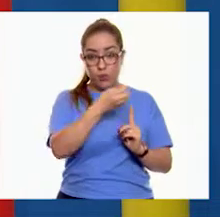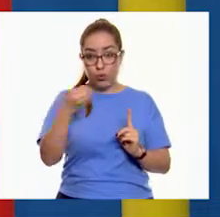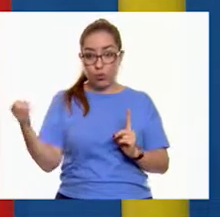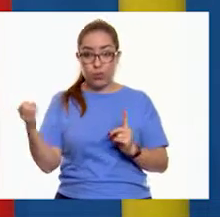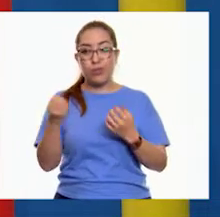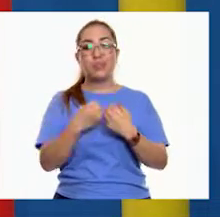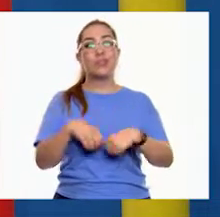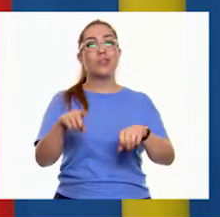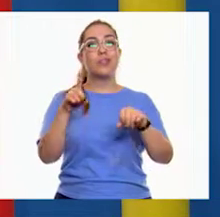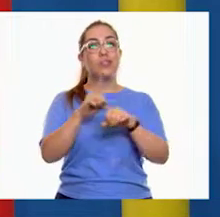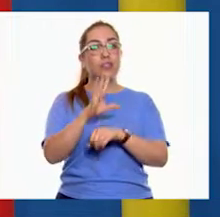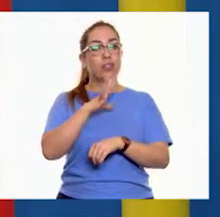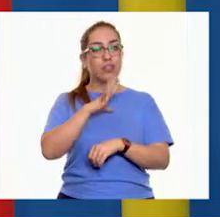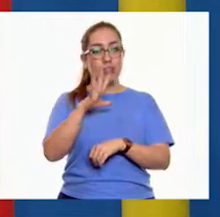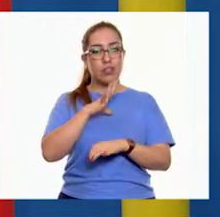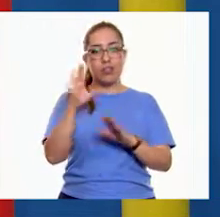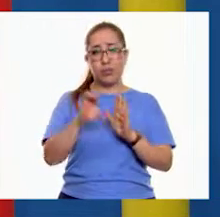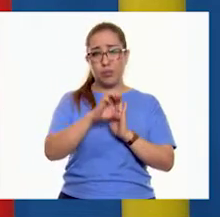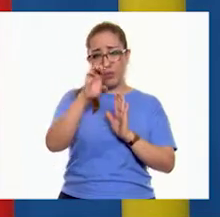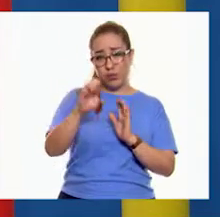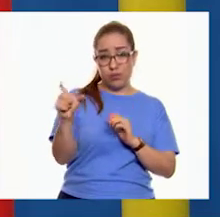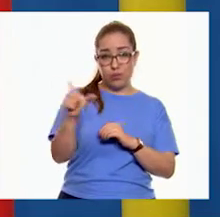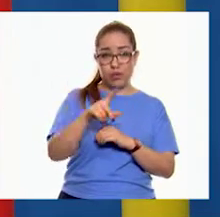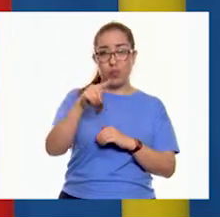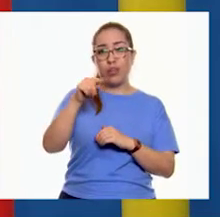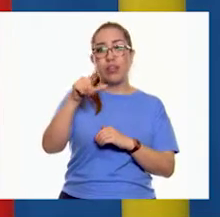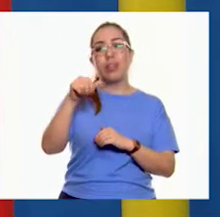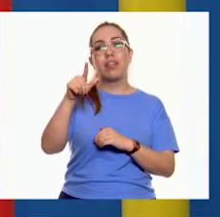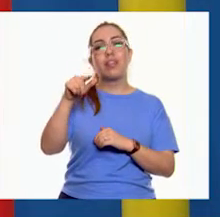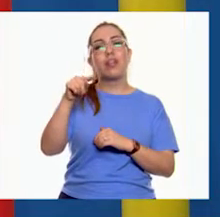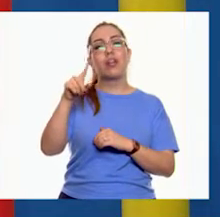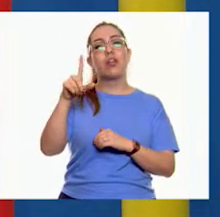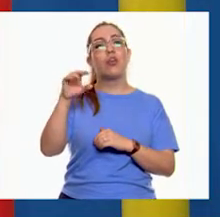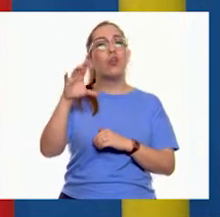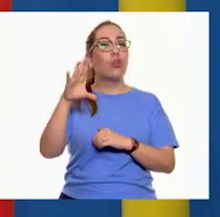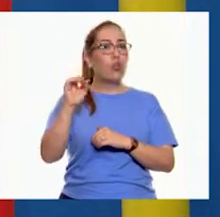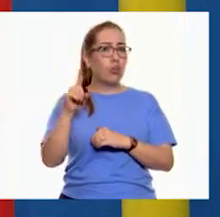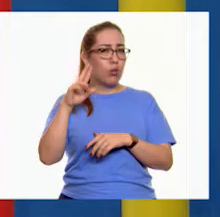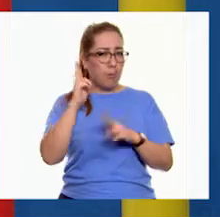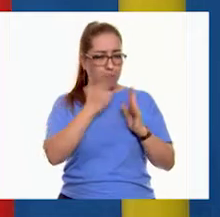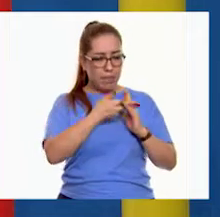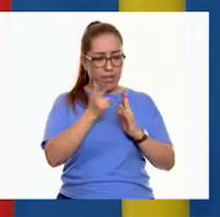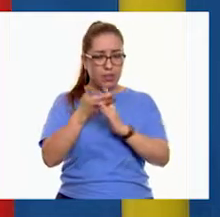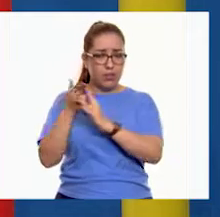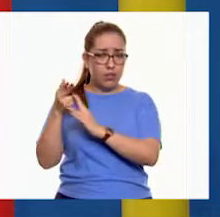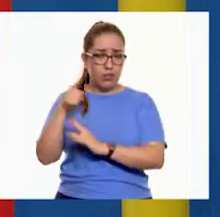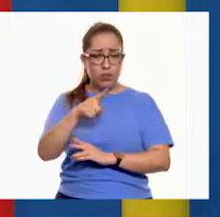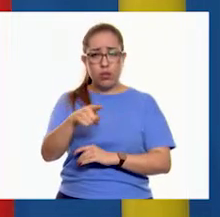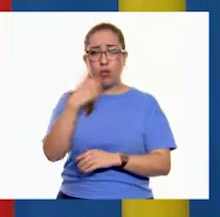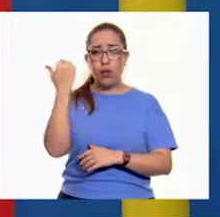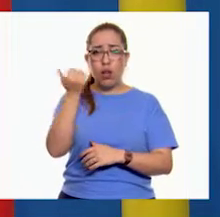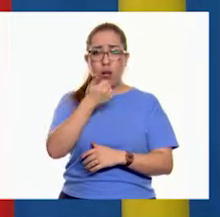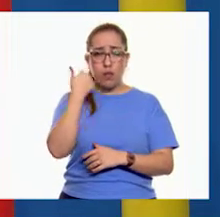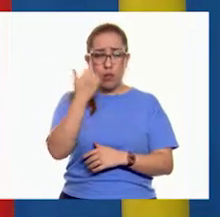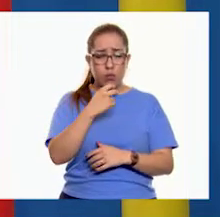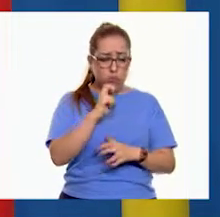raíz de experiencias como la matanza de estudiantes en Tlatelolco en 1968, porque ese tipo de conflictos